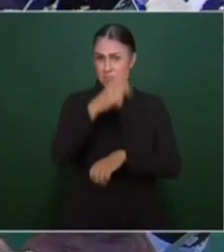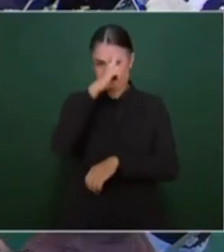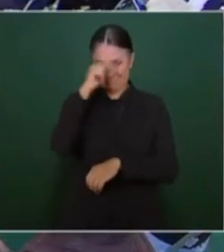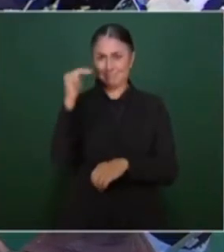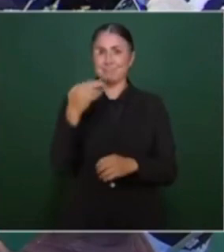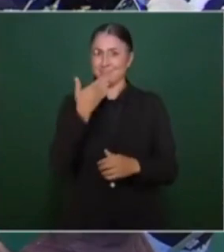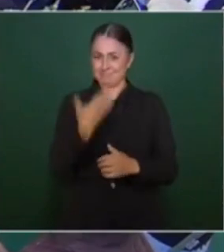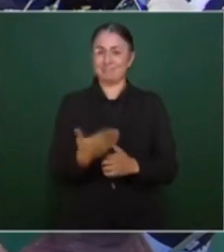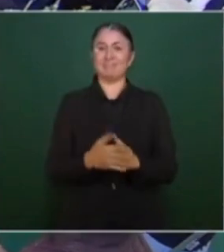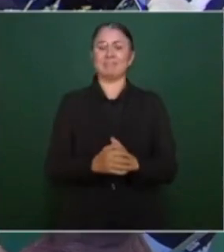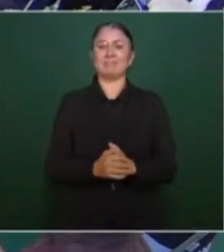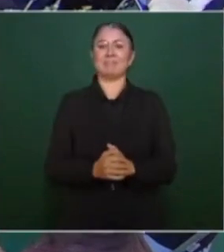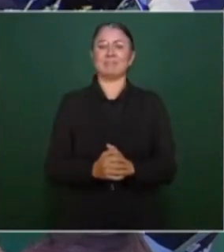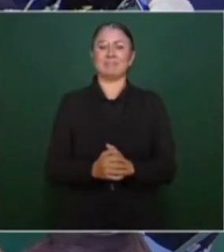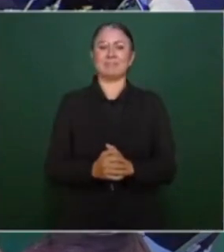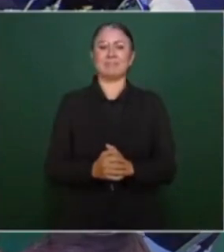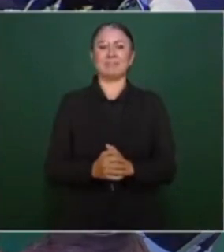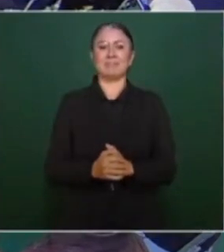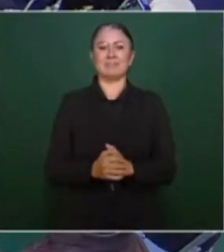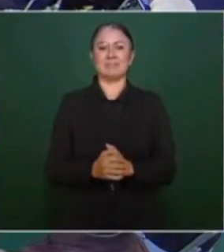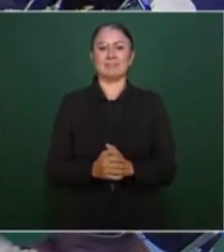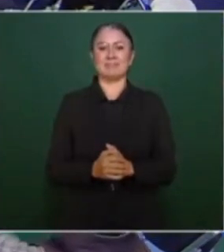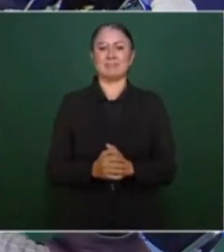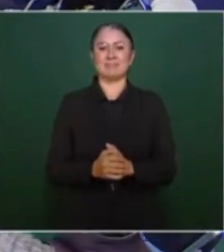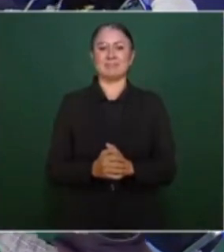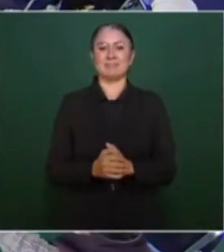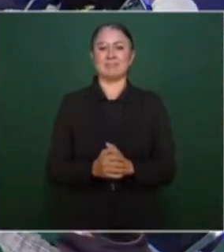Sí, sí.